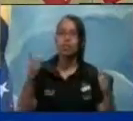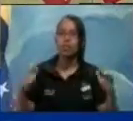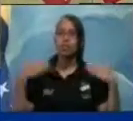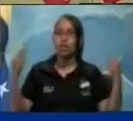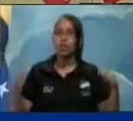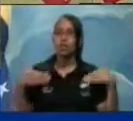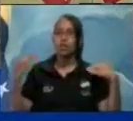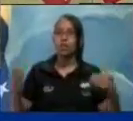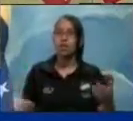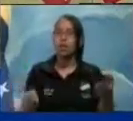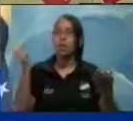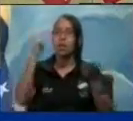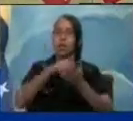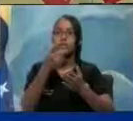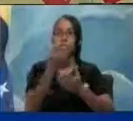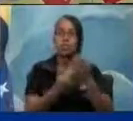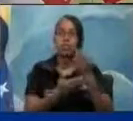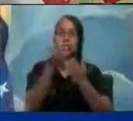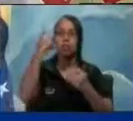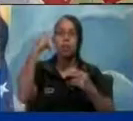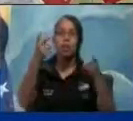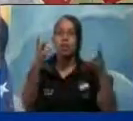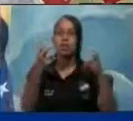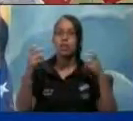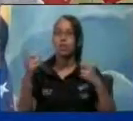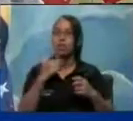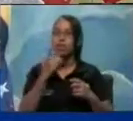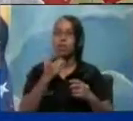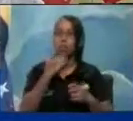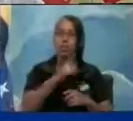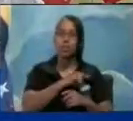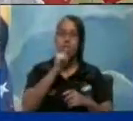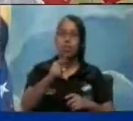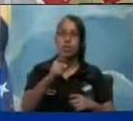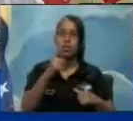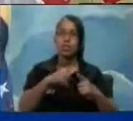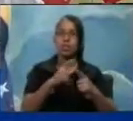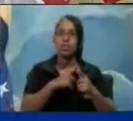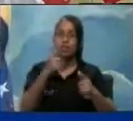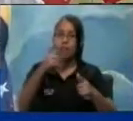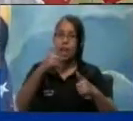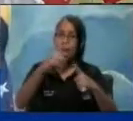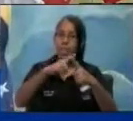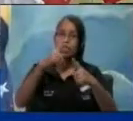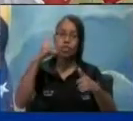levantó los brazos para recibir algo de ellos. Diga conmigo,